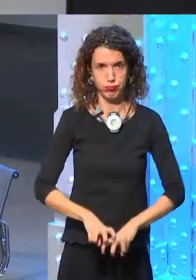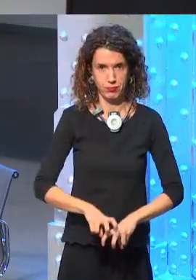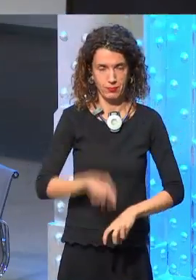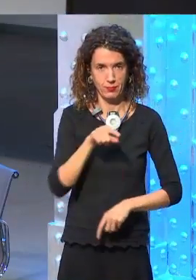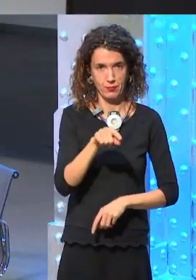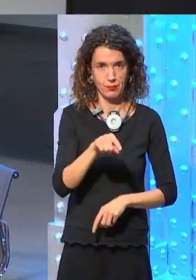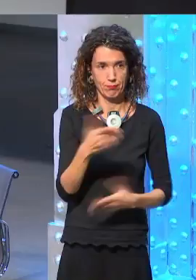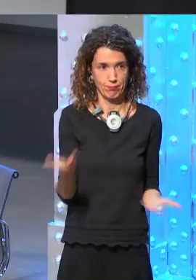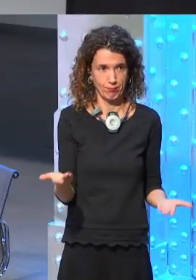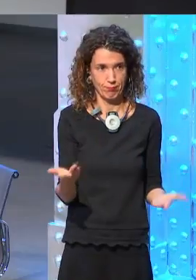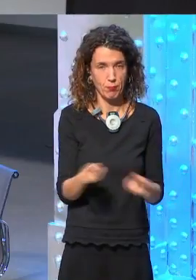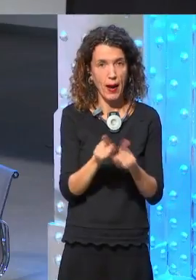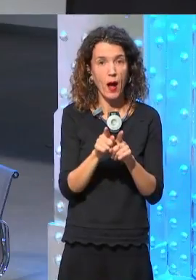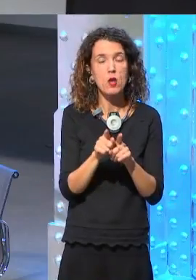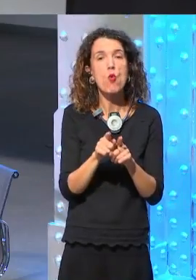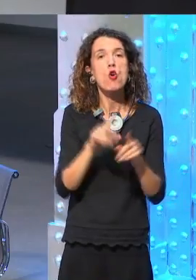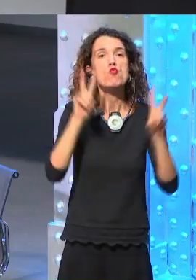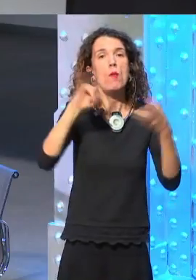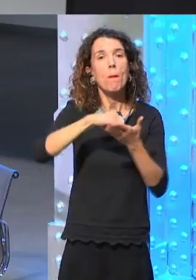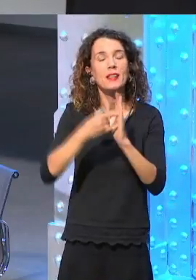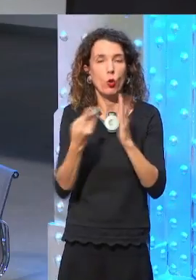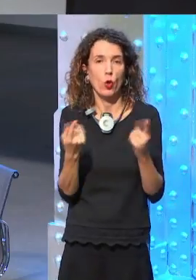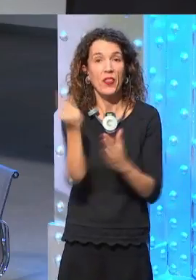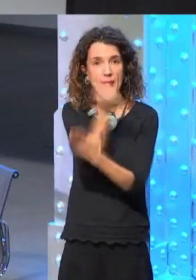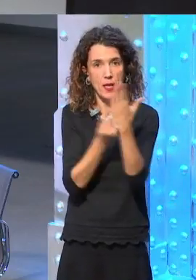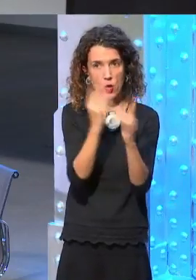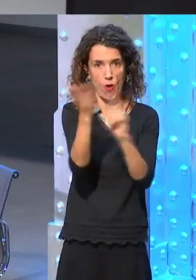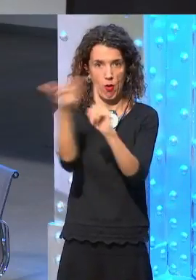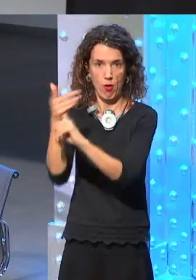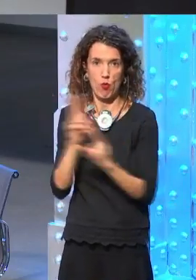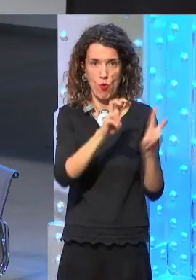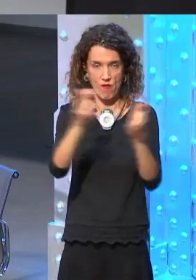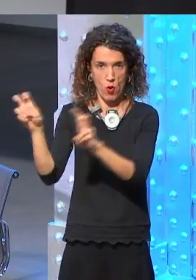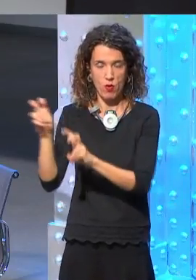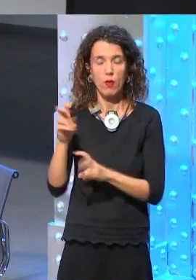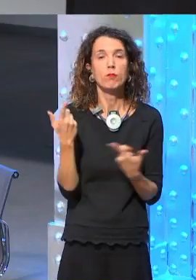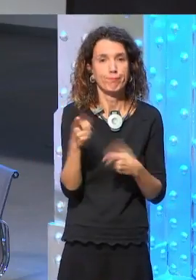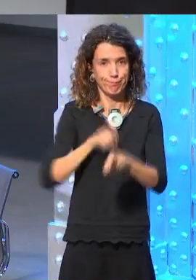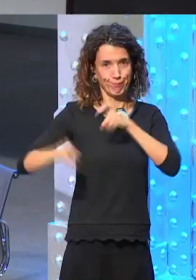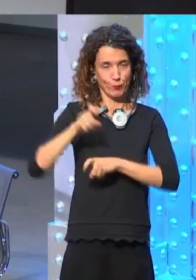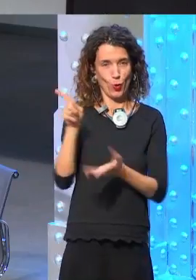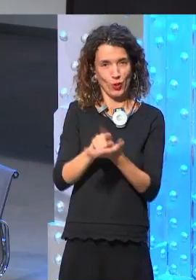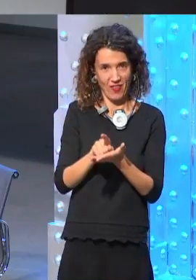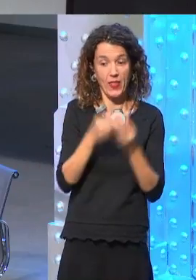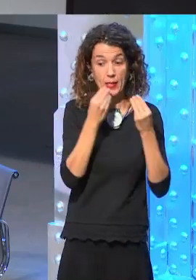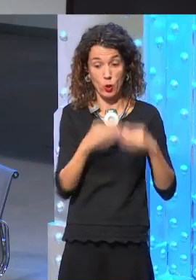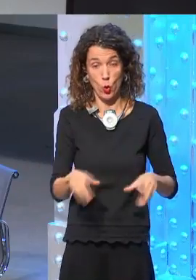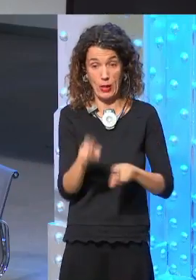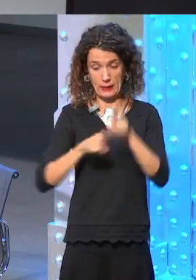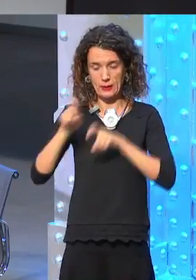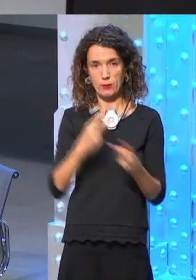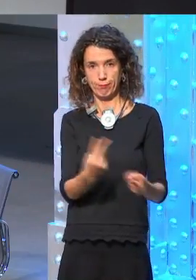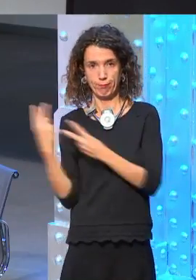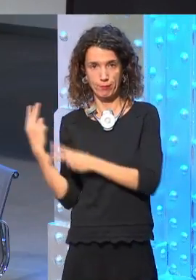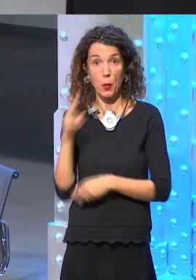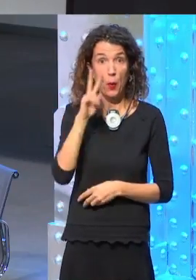para encontrar nuevos métodos de diseño. Nos retrotraemos otra vez en la historia.